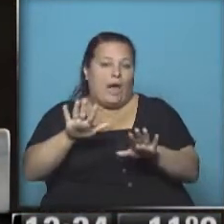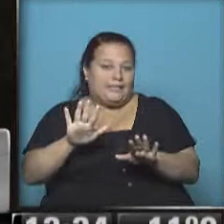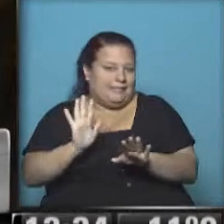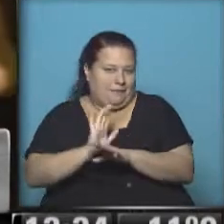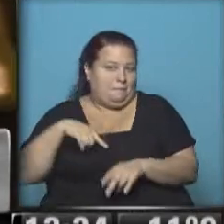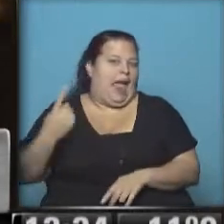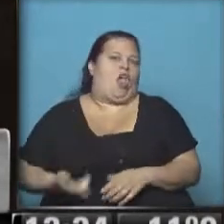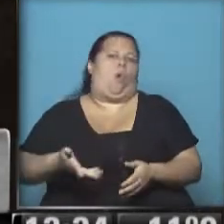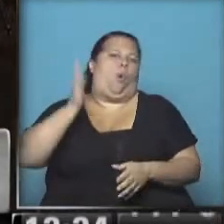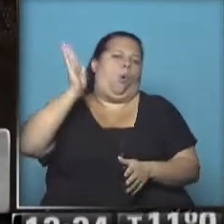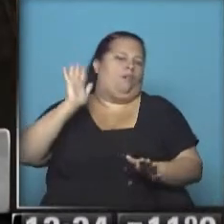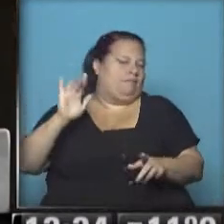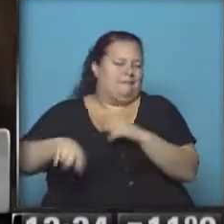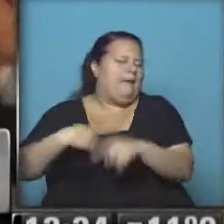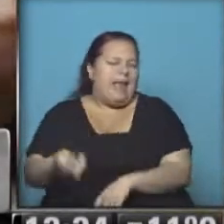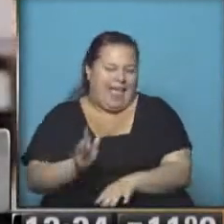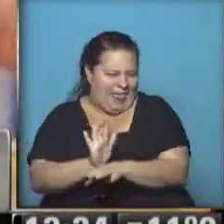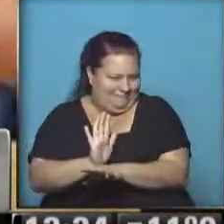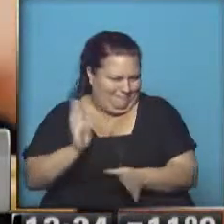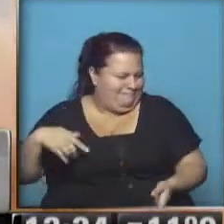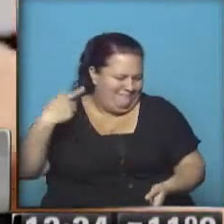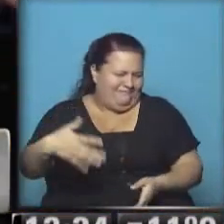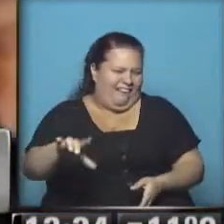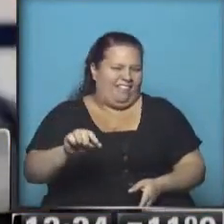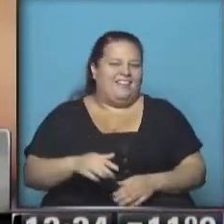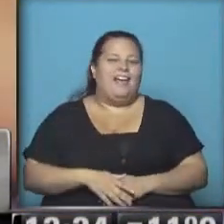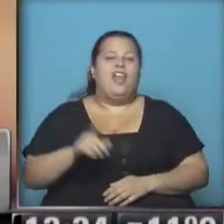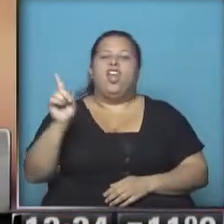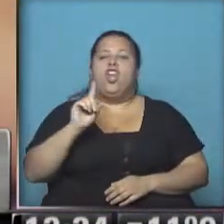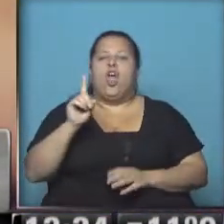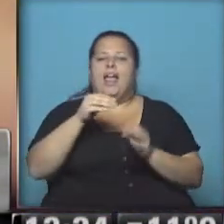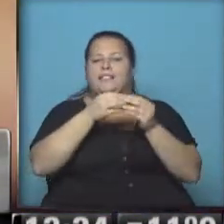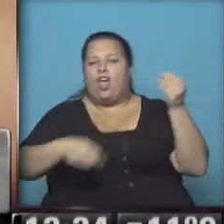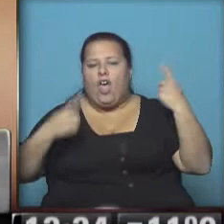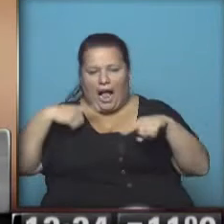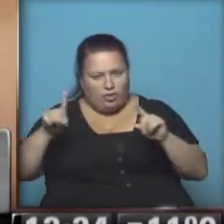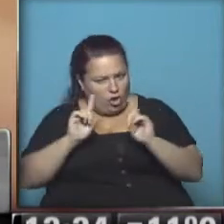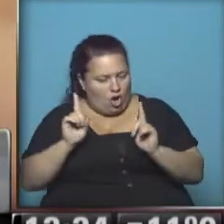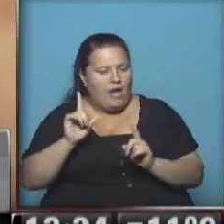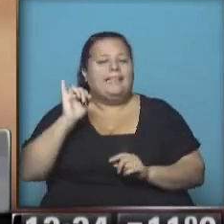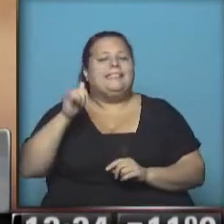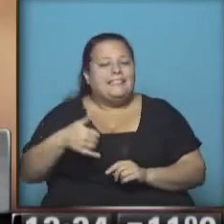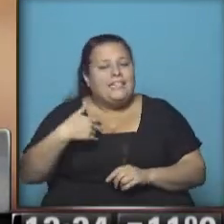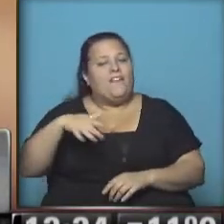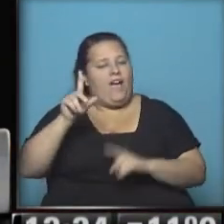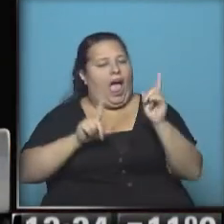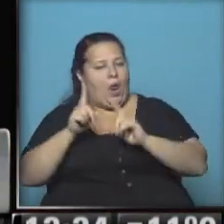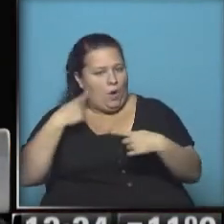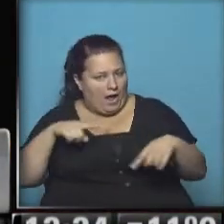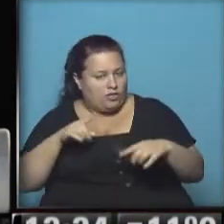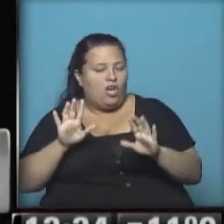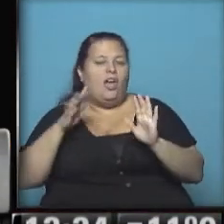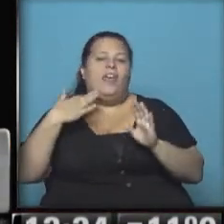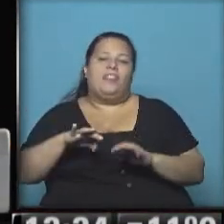mañana. La gente dice, ay, ¿cuánto falta? Mañana, para mañana. Esto no va a ser una compilación de hits, si bien creo que van a estar, hay